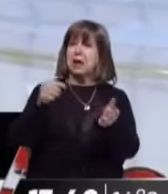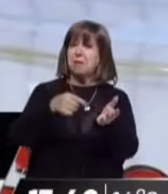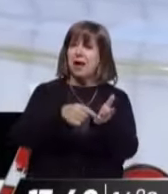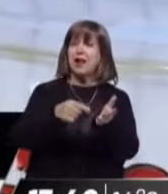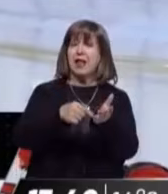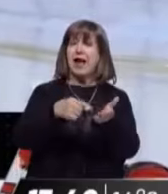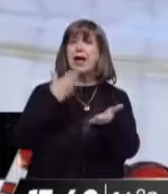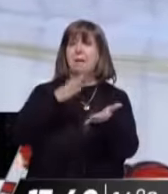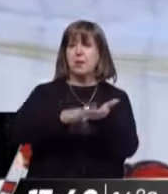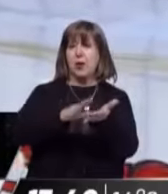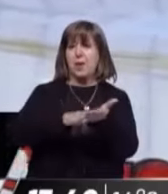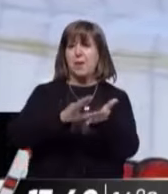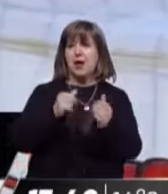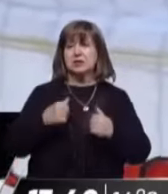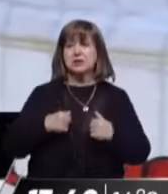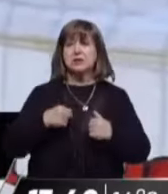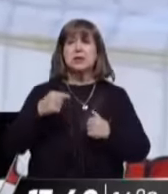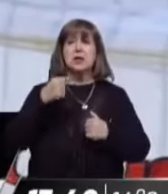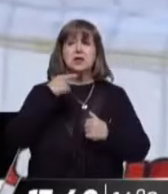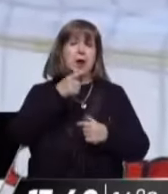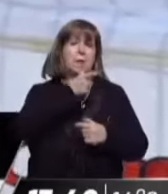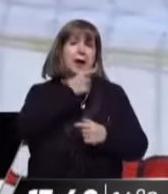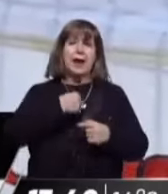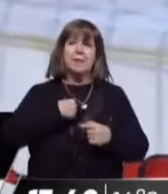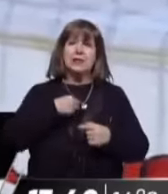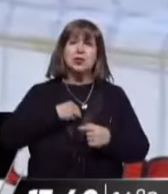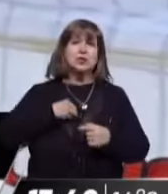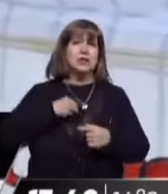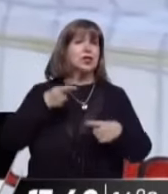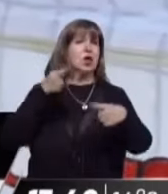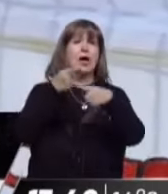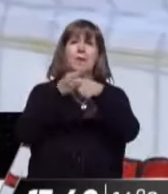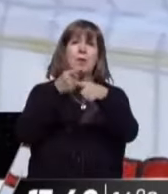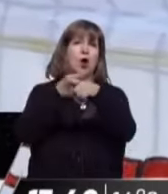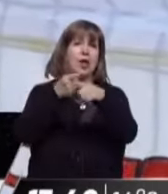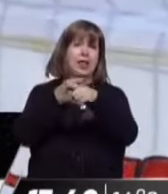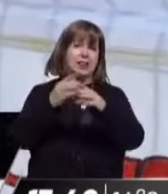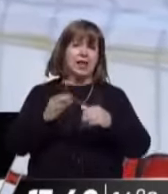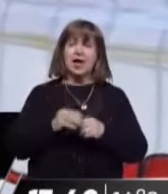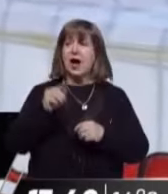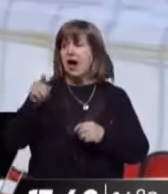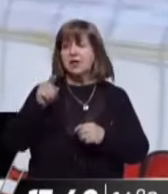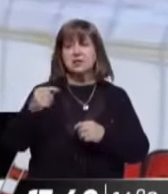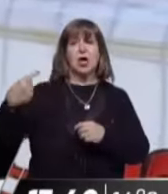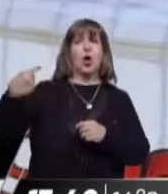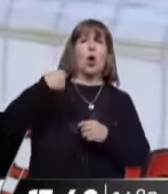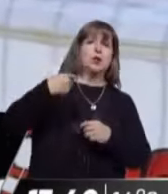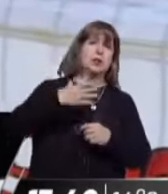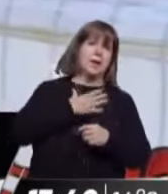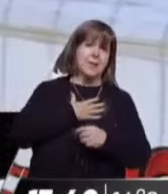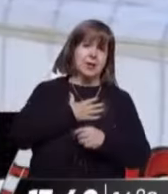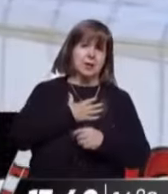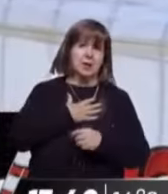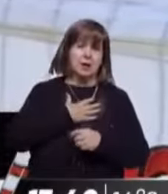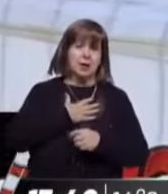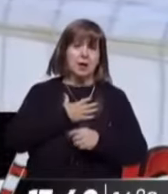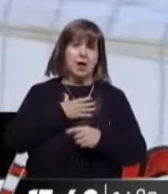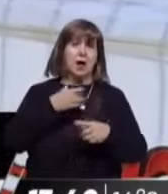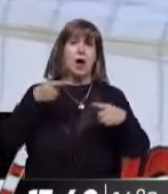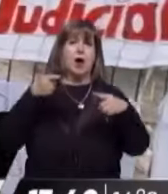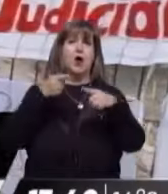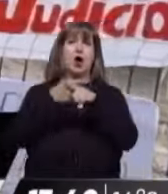política, en todos momentos ellos manifiestan y expresamente recalqué las hojas y donde se encontraba, donde hablan de la parte